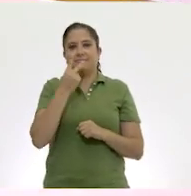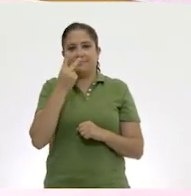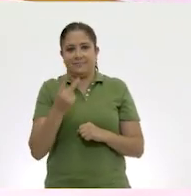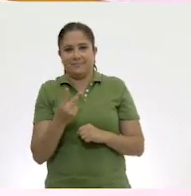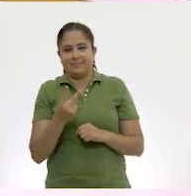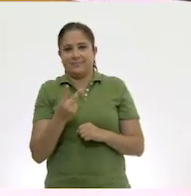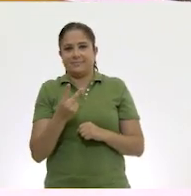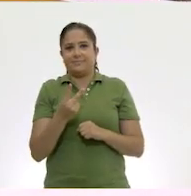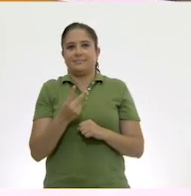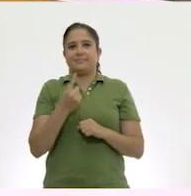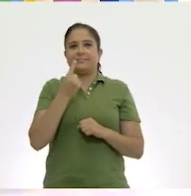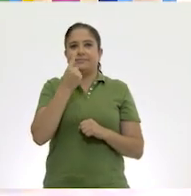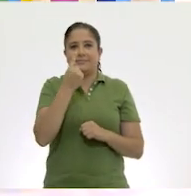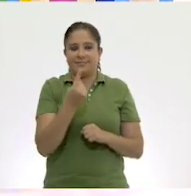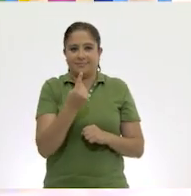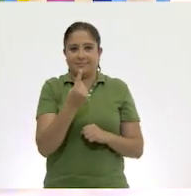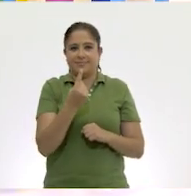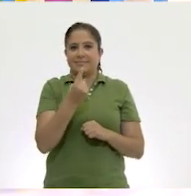12